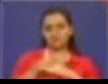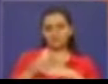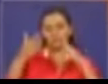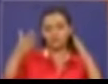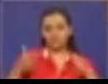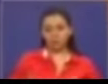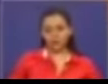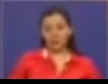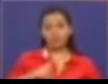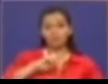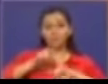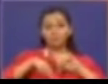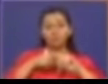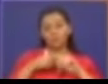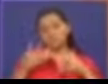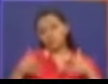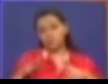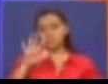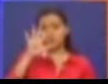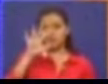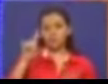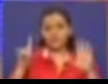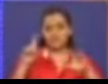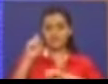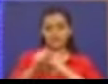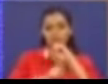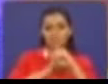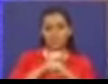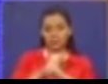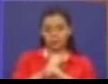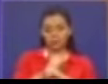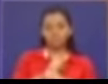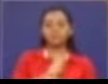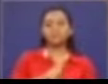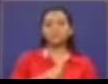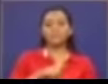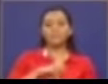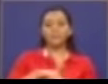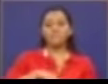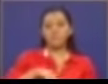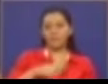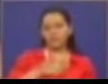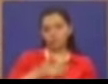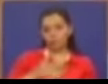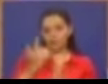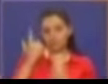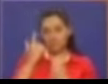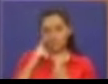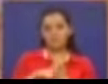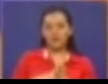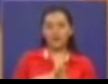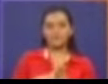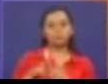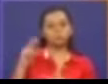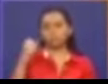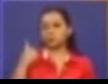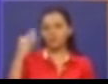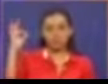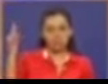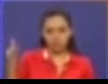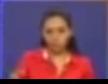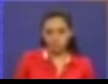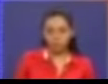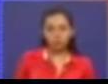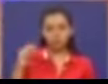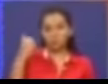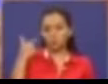promedio 56 años, es miembro de Fuerzas Armadas, Policía Nacional, no tenía medios informáticos,